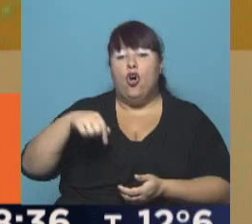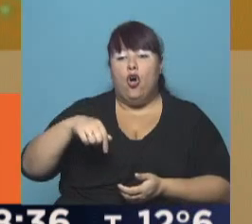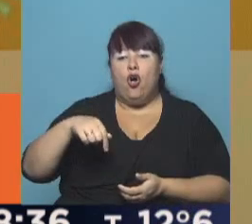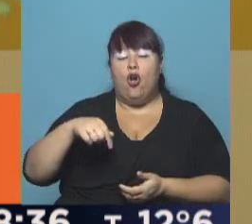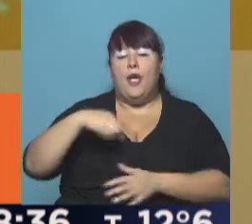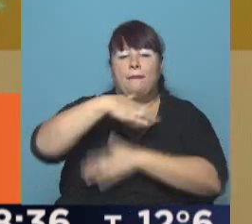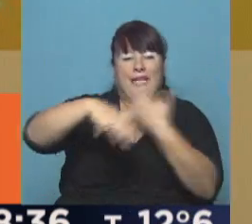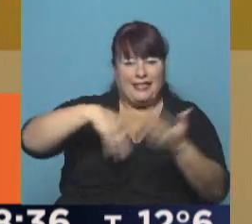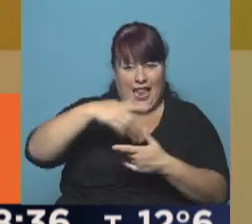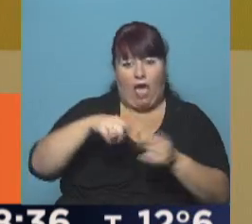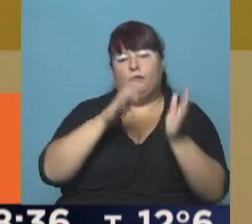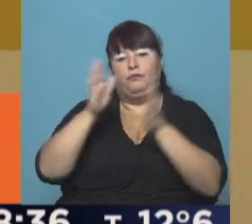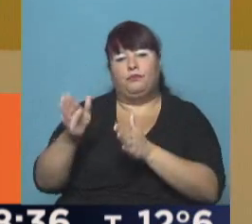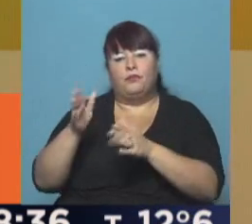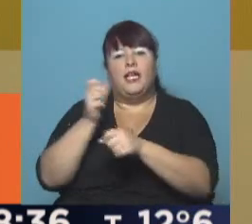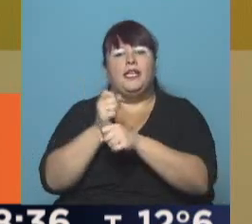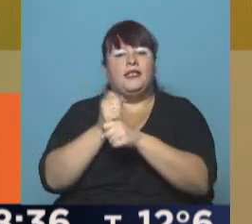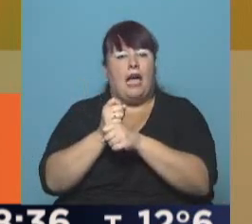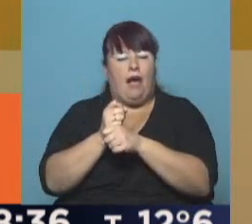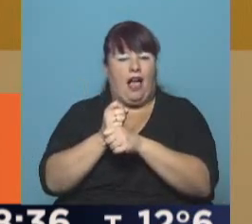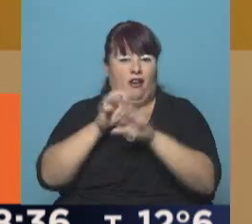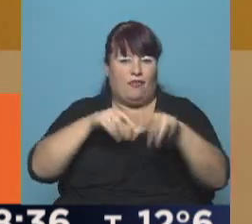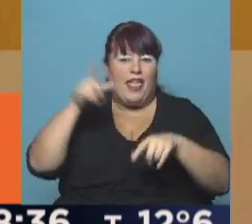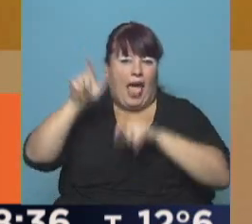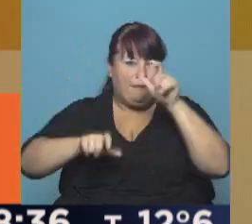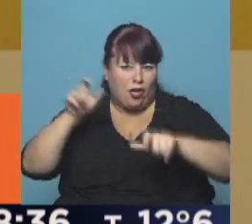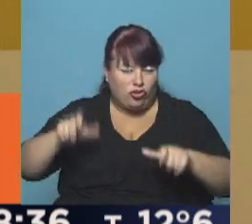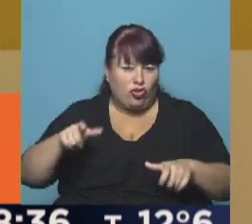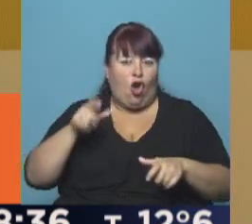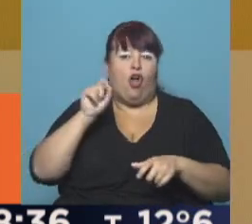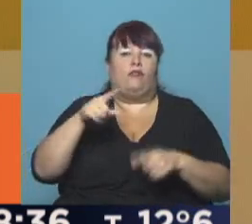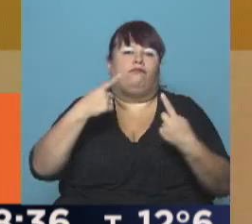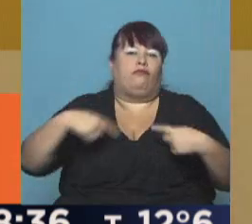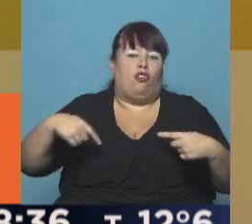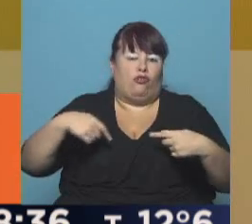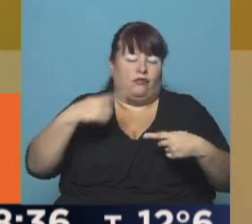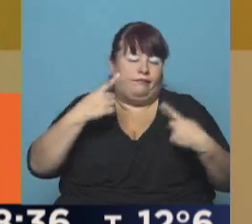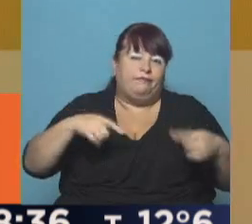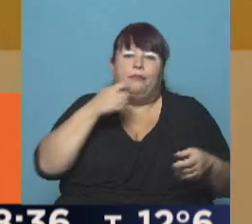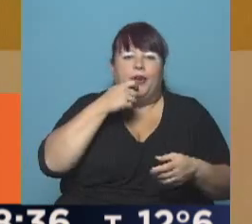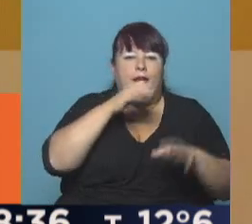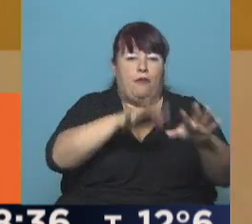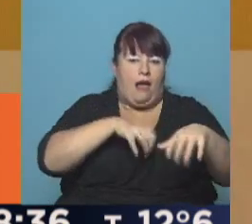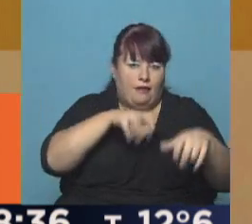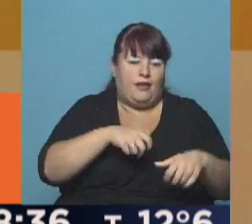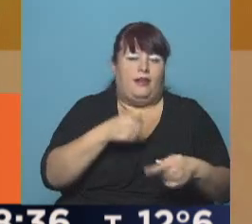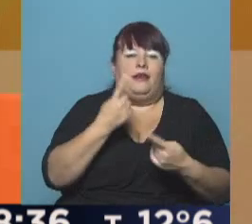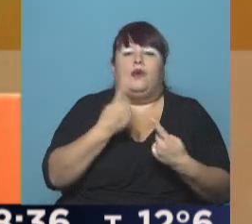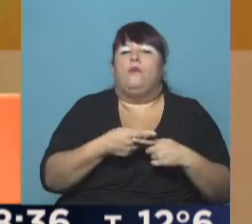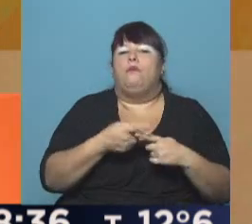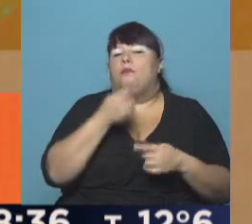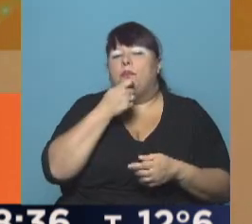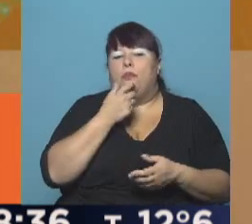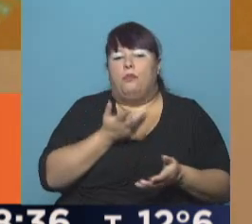conjuga por un lado la acción antrópica del hombre en sus efectos inmediatos en el caso de la agricultura lo que es